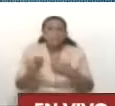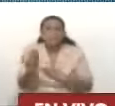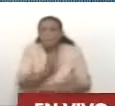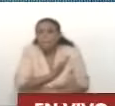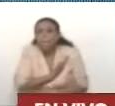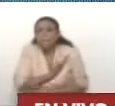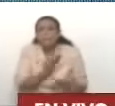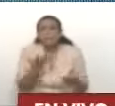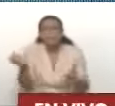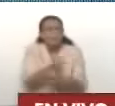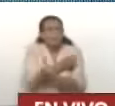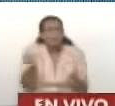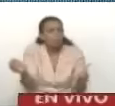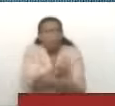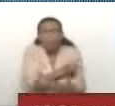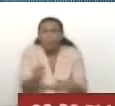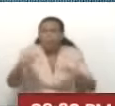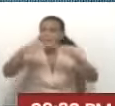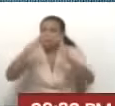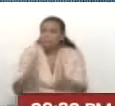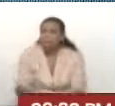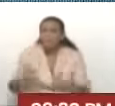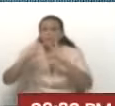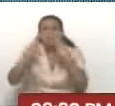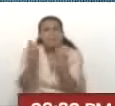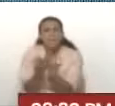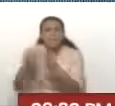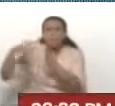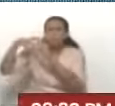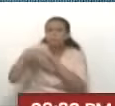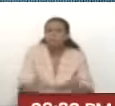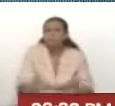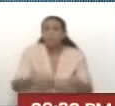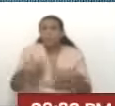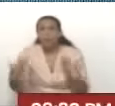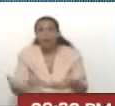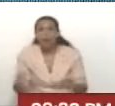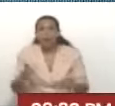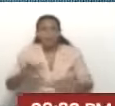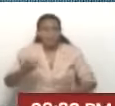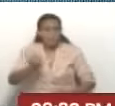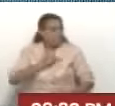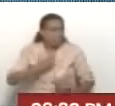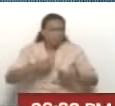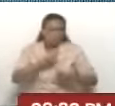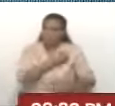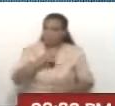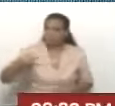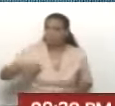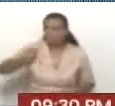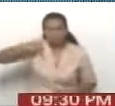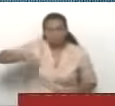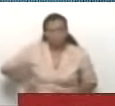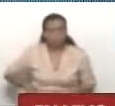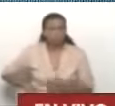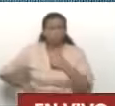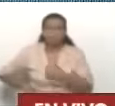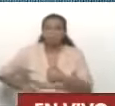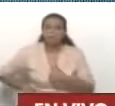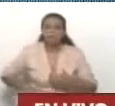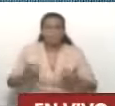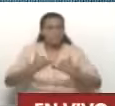víctimas de violencia de género. Es decir, el empoderamiento femenino y económico de la mujer es fundamental para